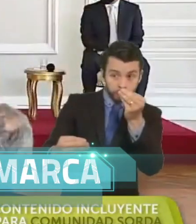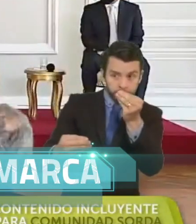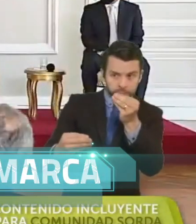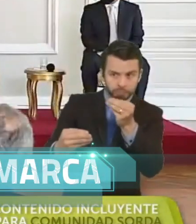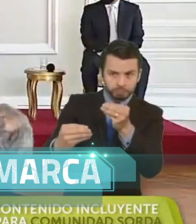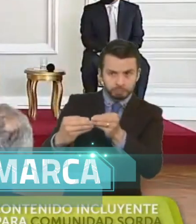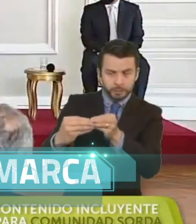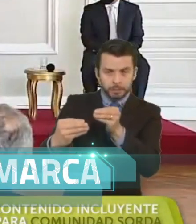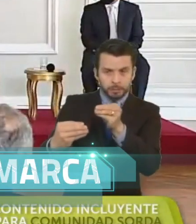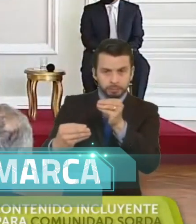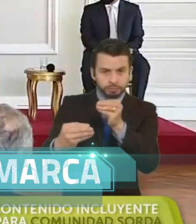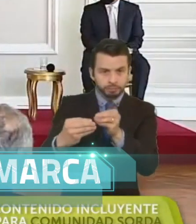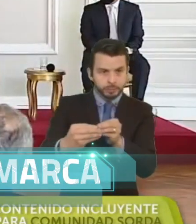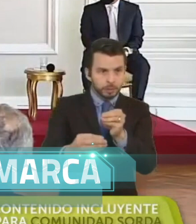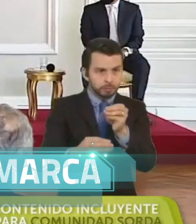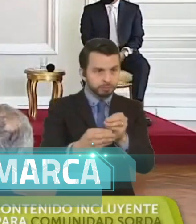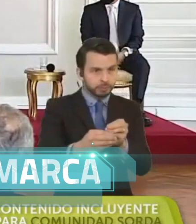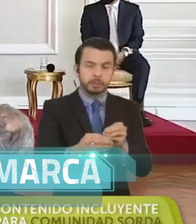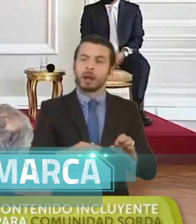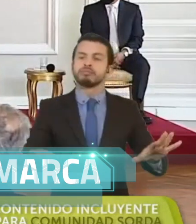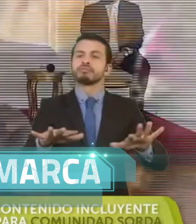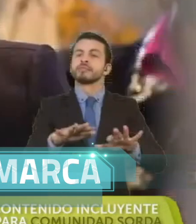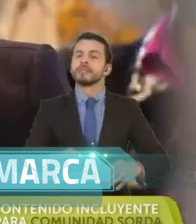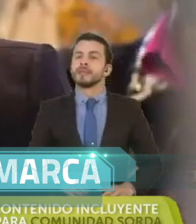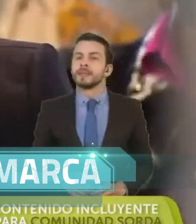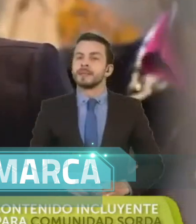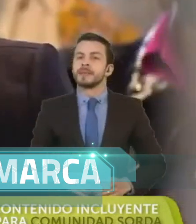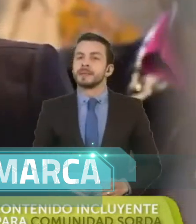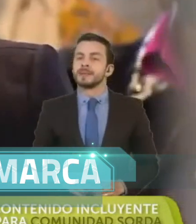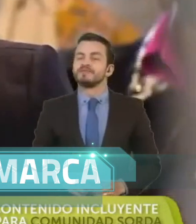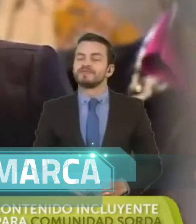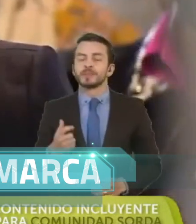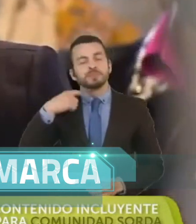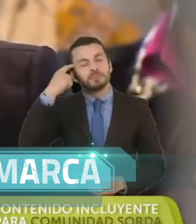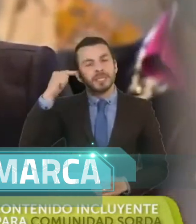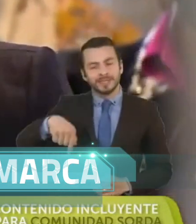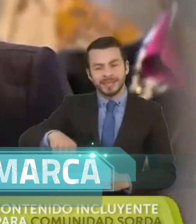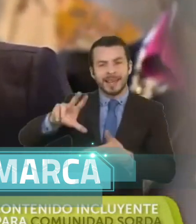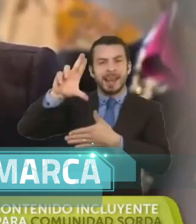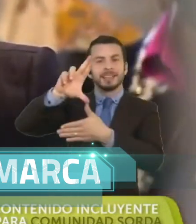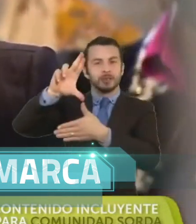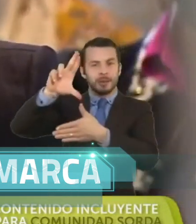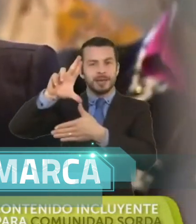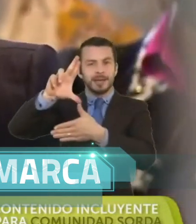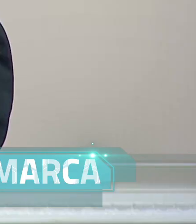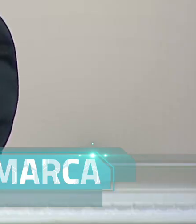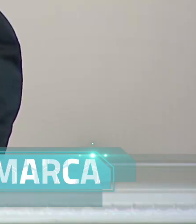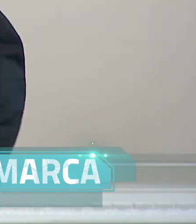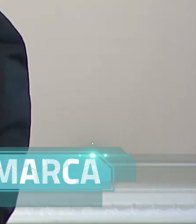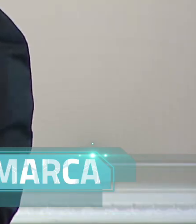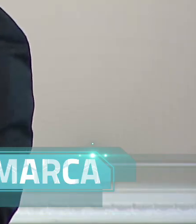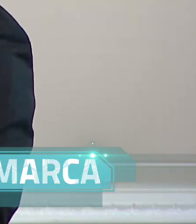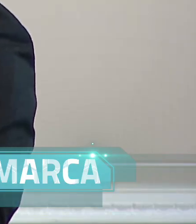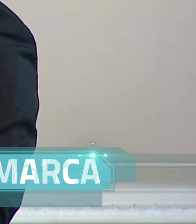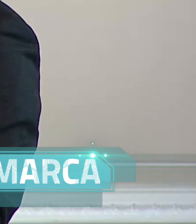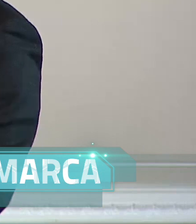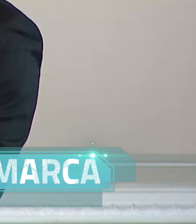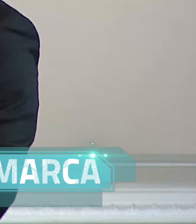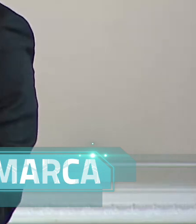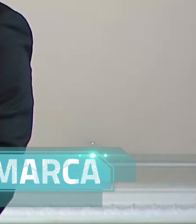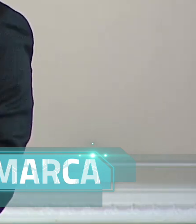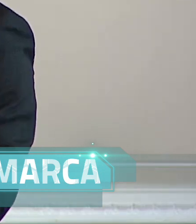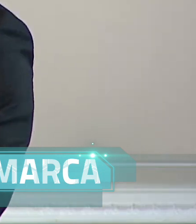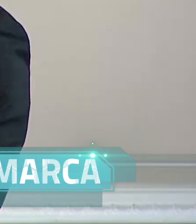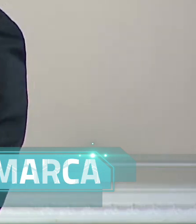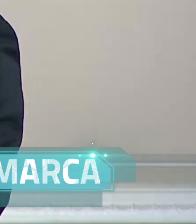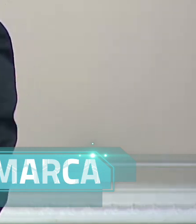Innovación para el Desarrollo de Cundinamarca, entidad que pretende transformar la vida de los pequeños productores del departamento. La que nos va a permitir eliminar